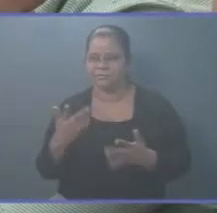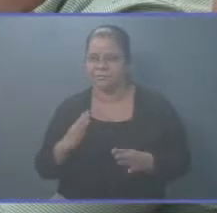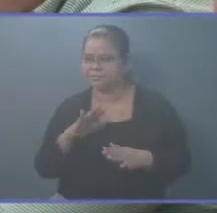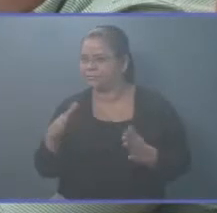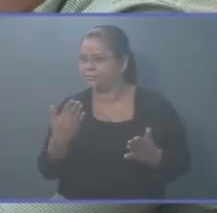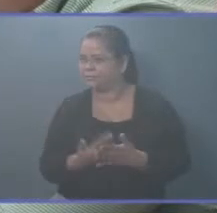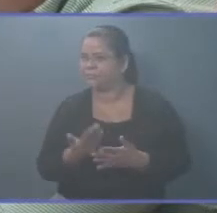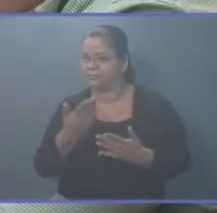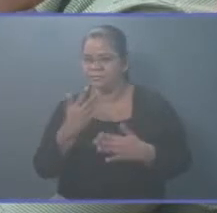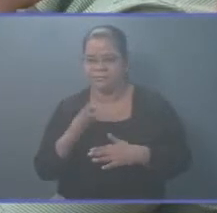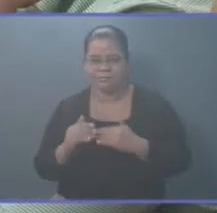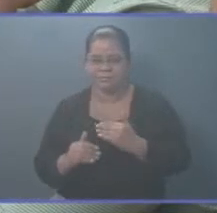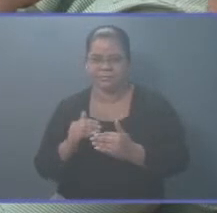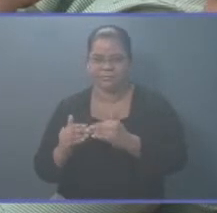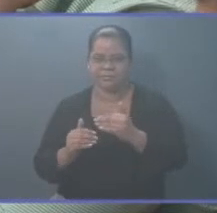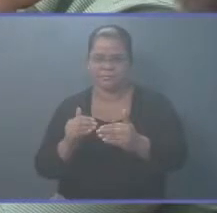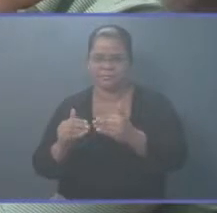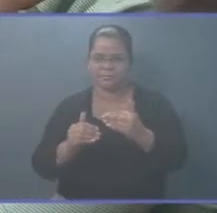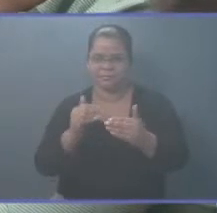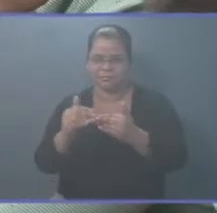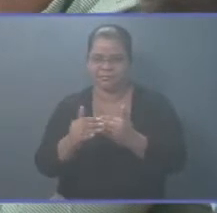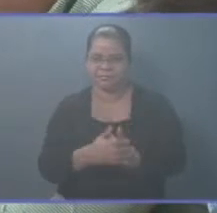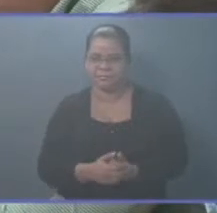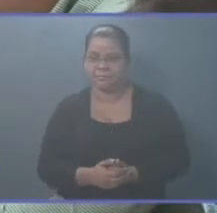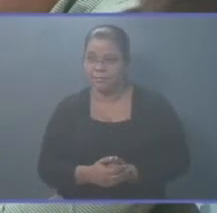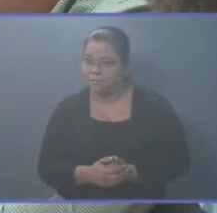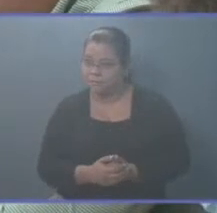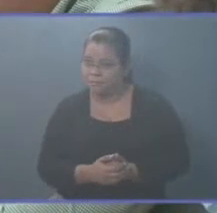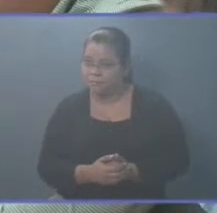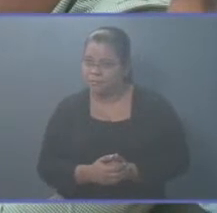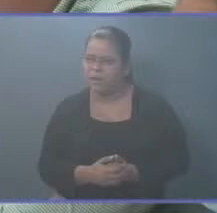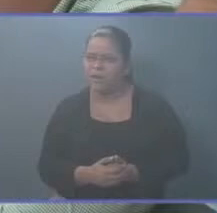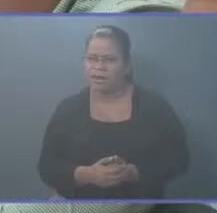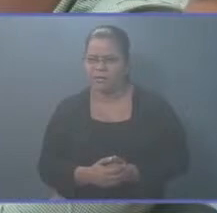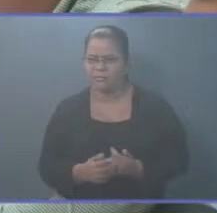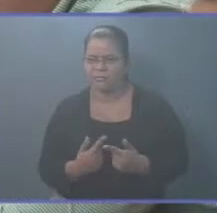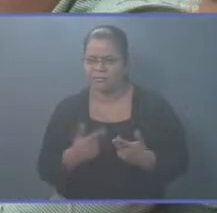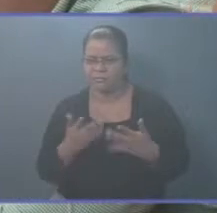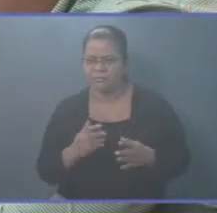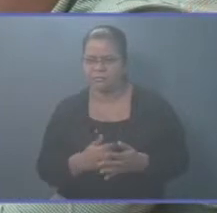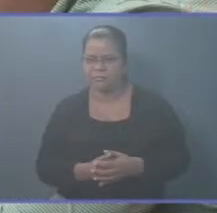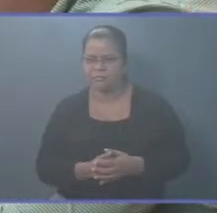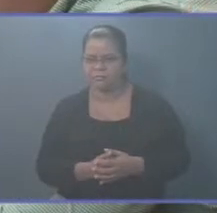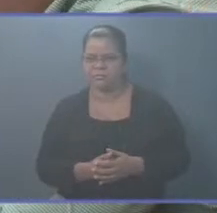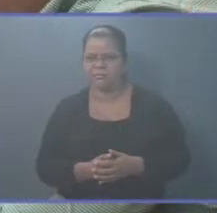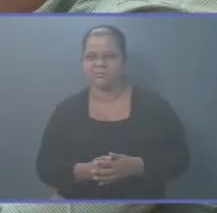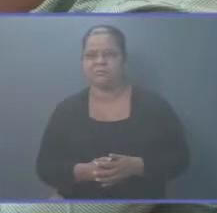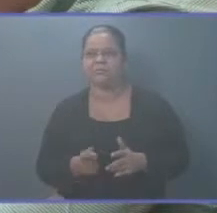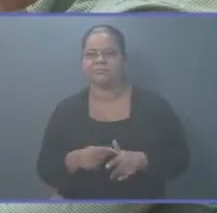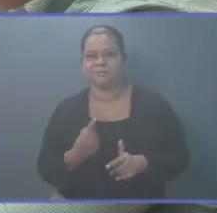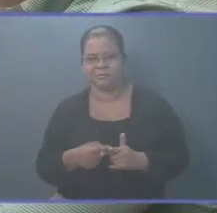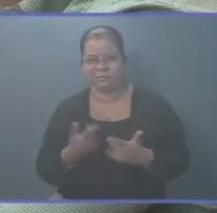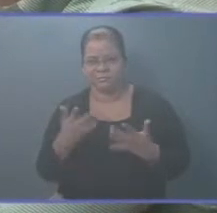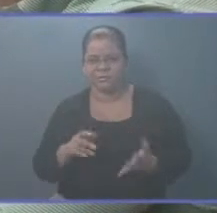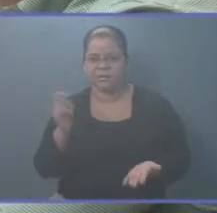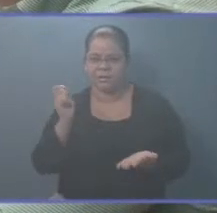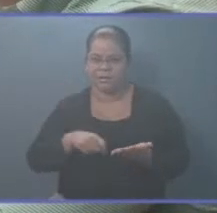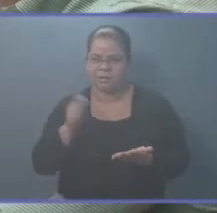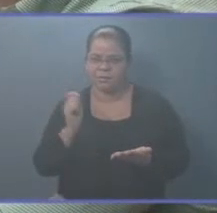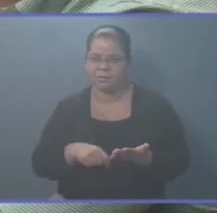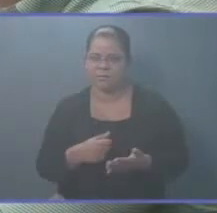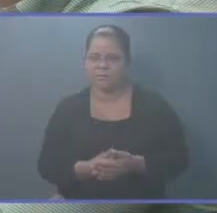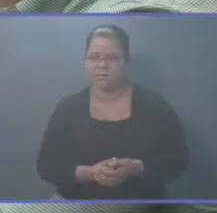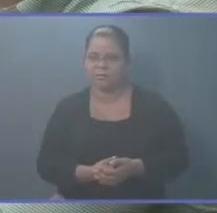sea parte del proceso, no hay ningún problema. Pero que él sea testigo es como que sea juez y parte.